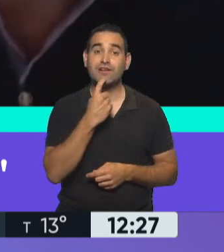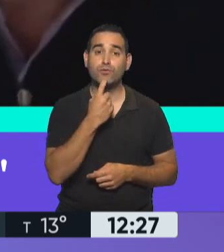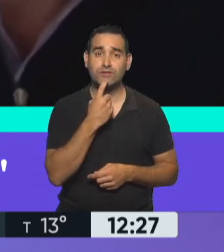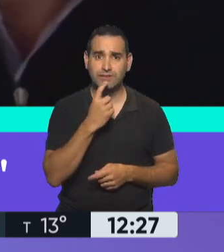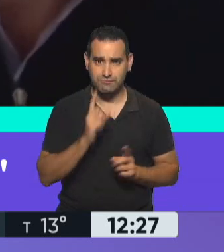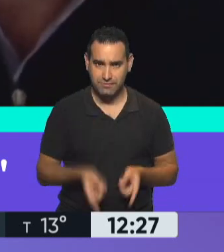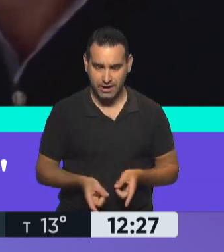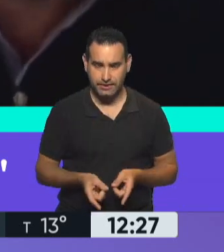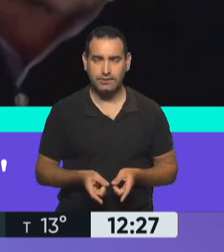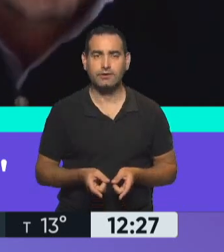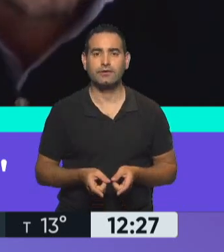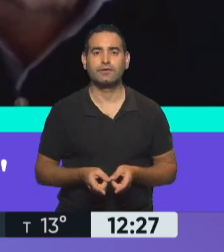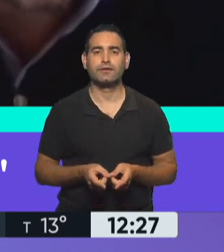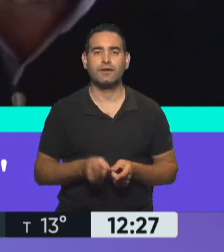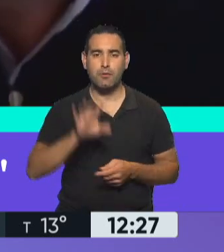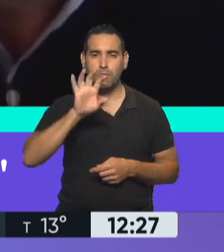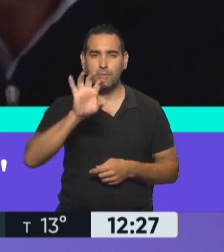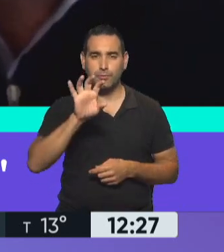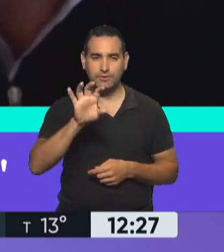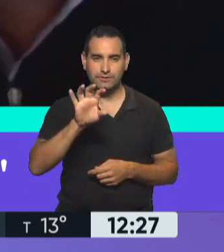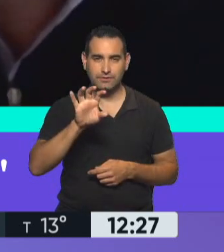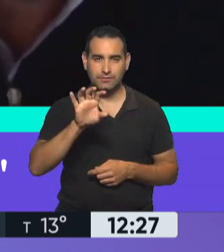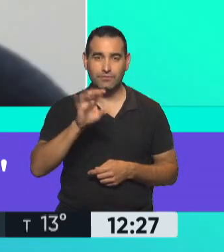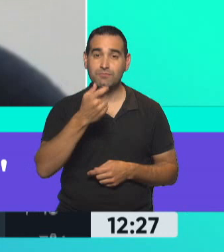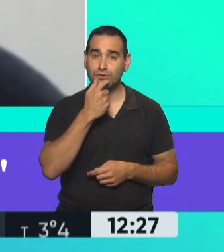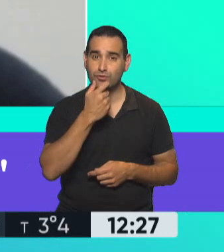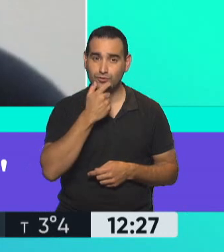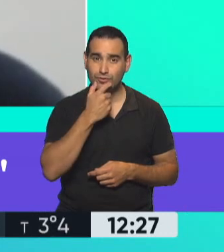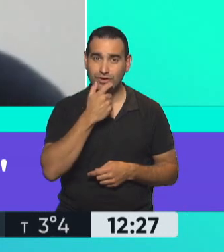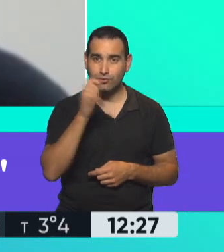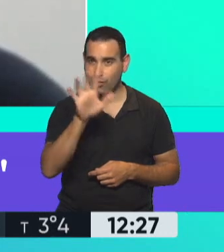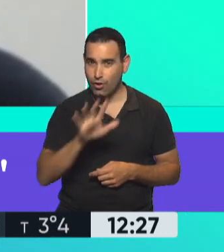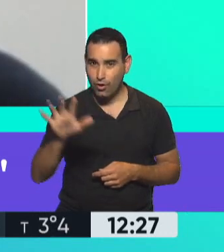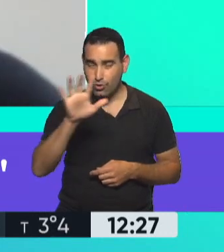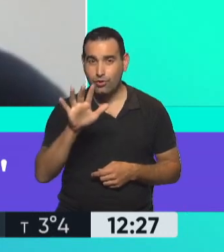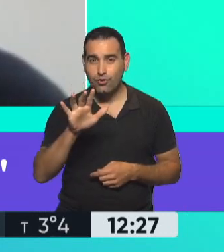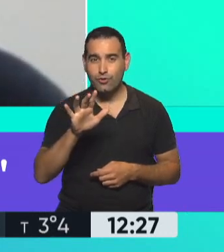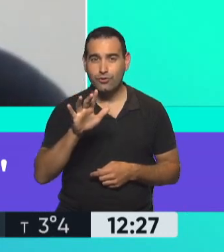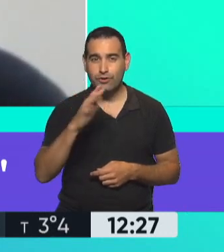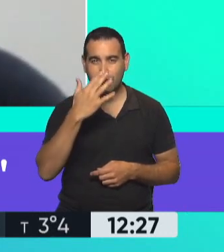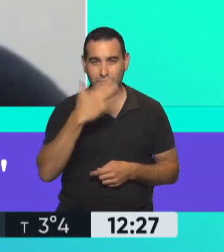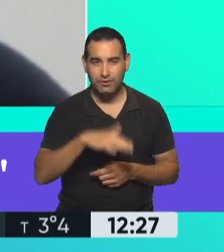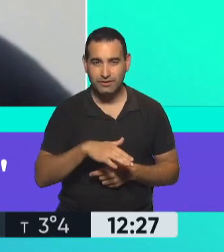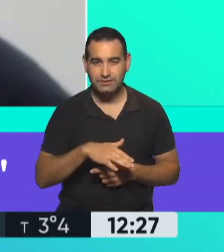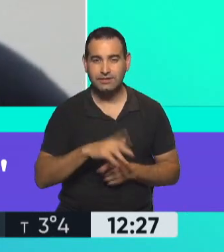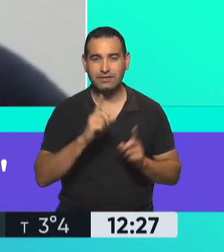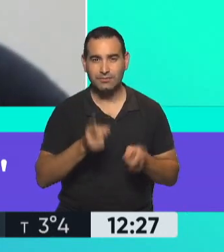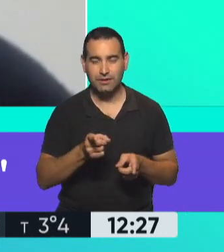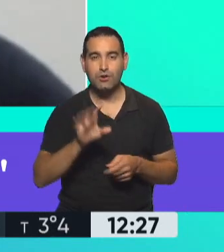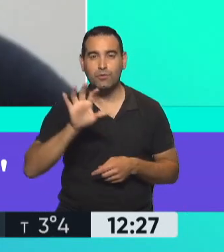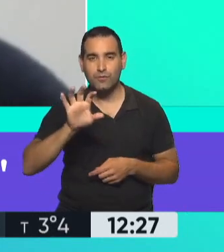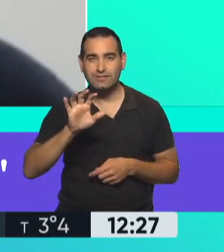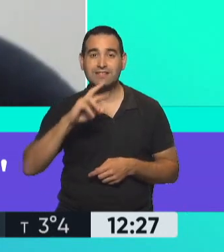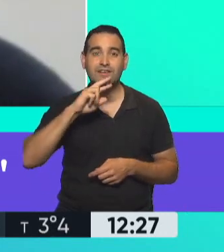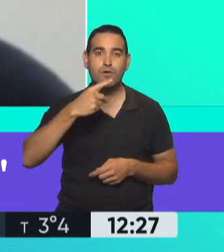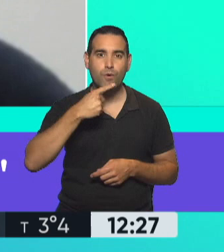Como bien decía, se suma toda la provincia de Mendoza y luego tenemos también ampliaciones en la provincia de